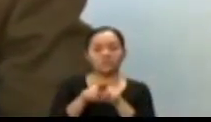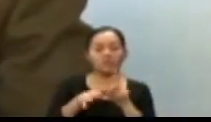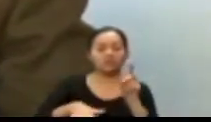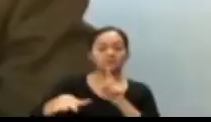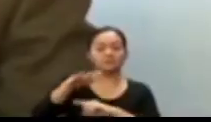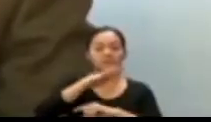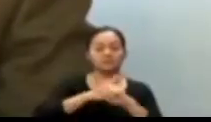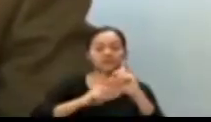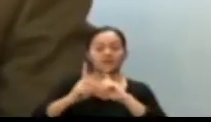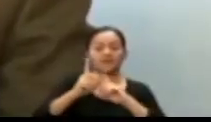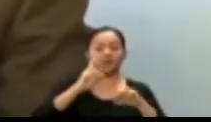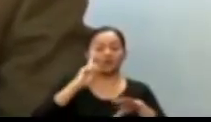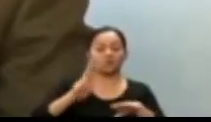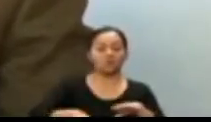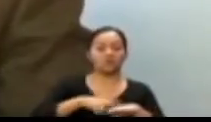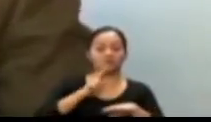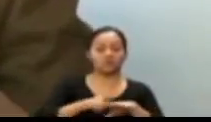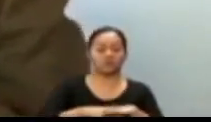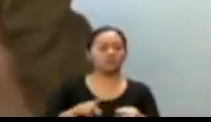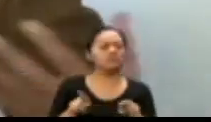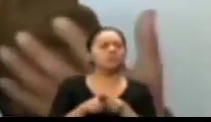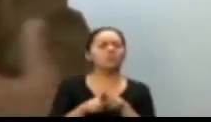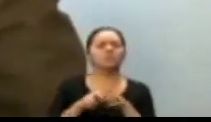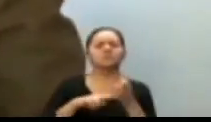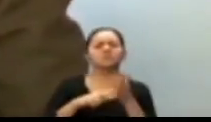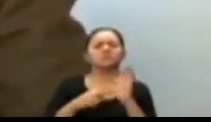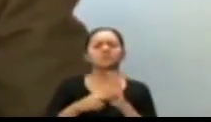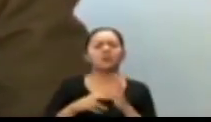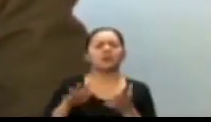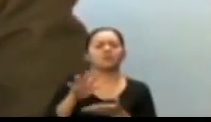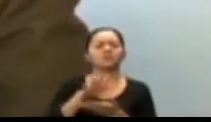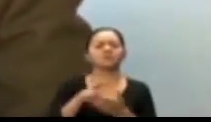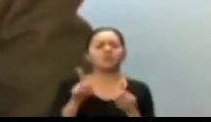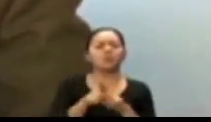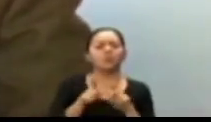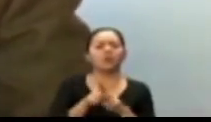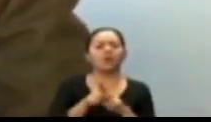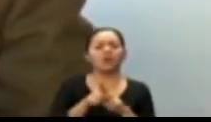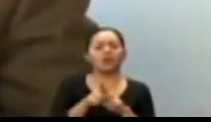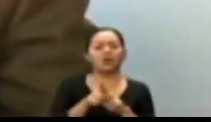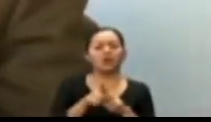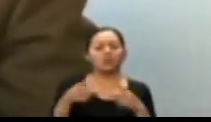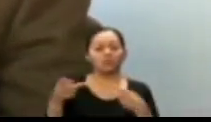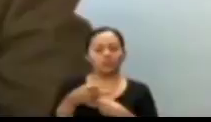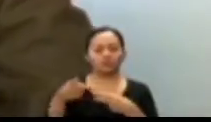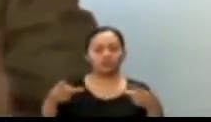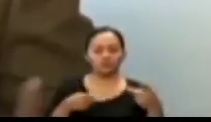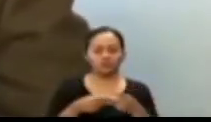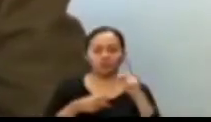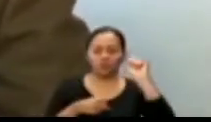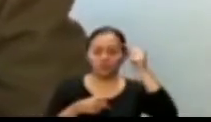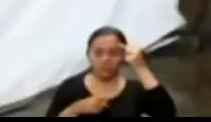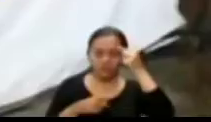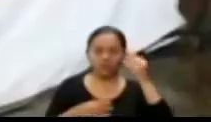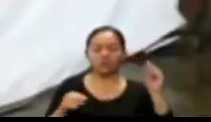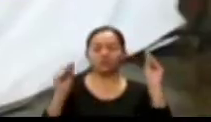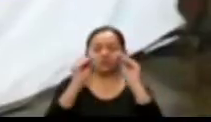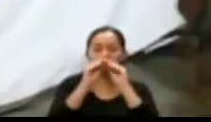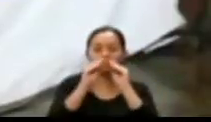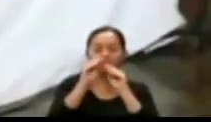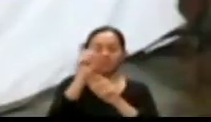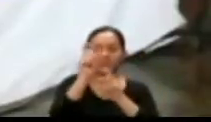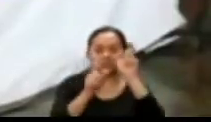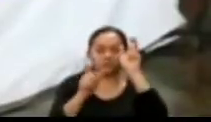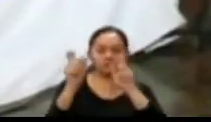del diálogo nacional, que es, digamos, la conjunción de las posiciones que tiene el gobierno y con la ciudadanía y